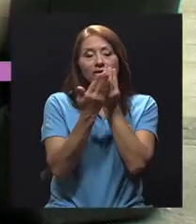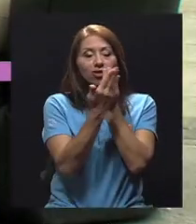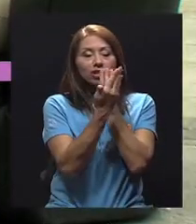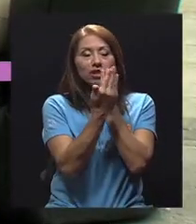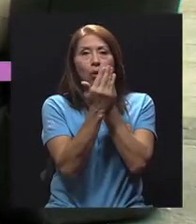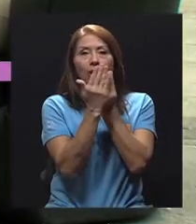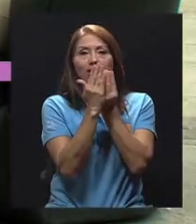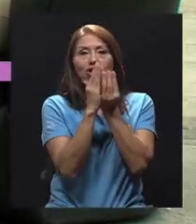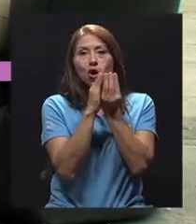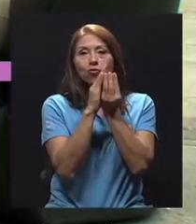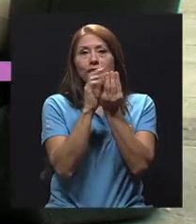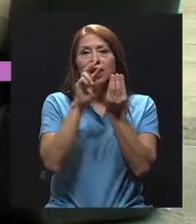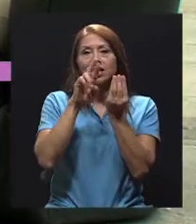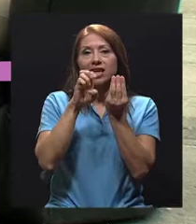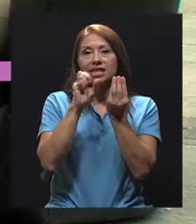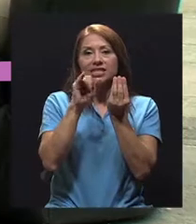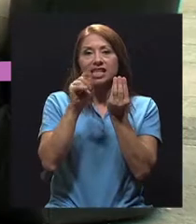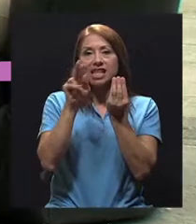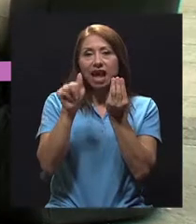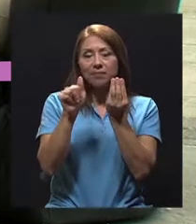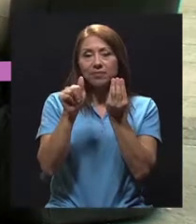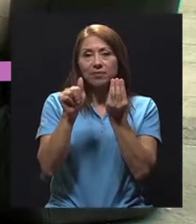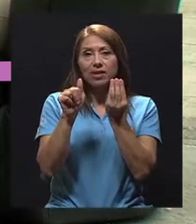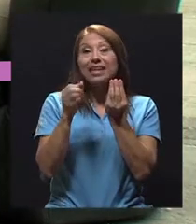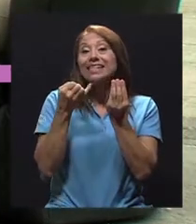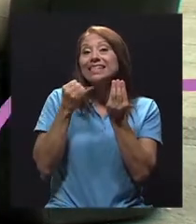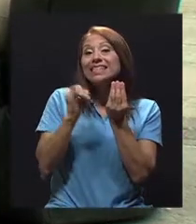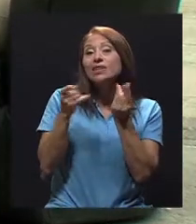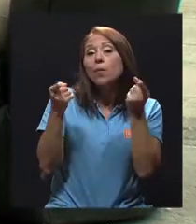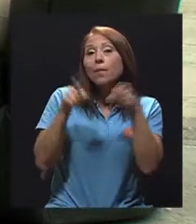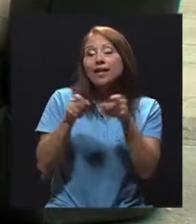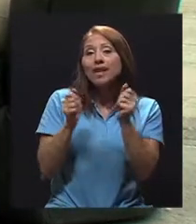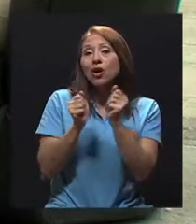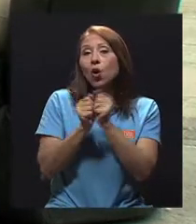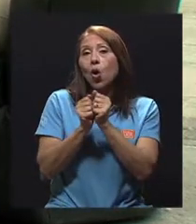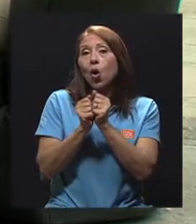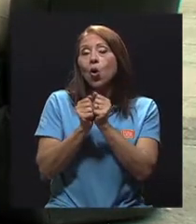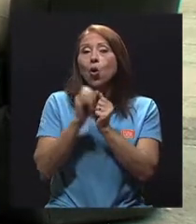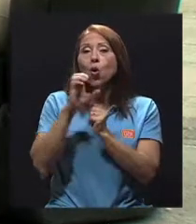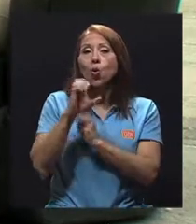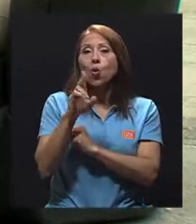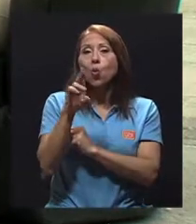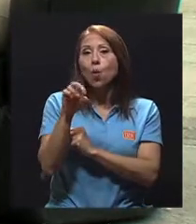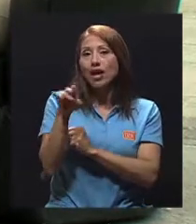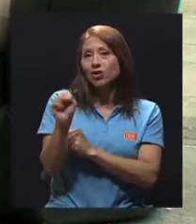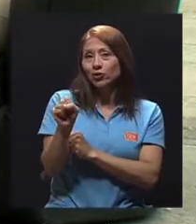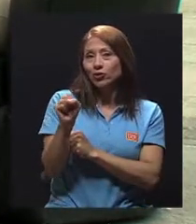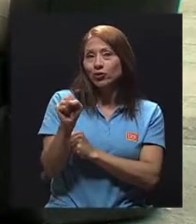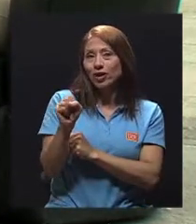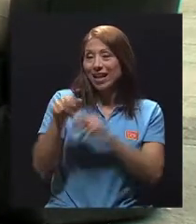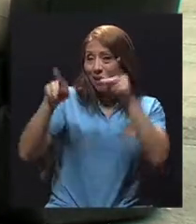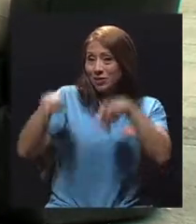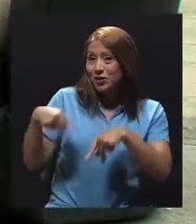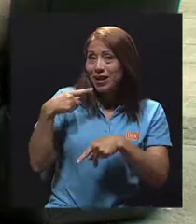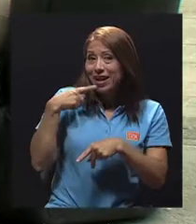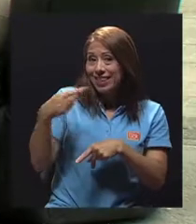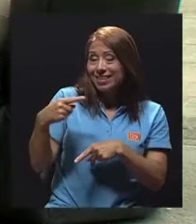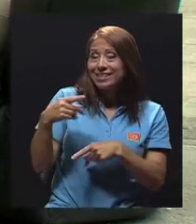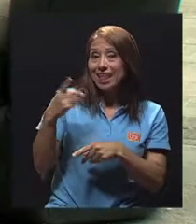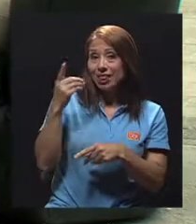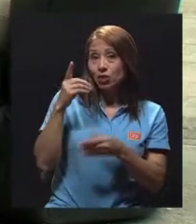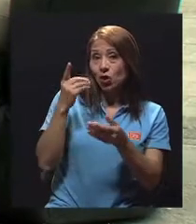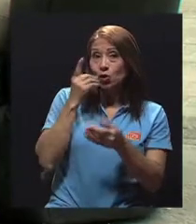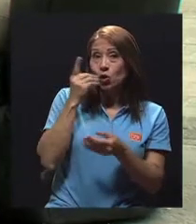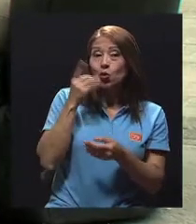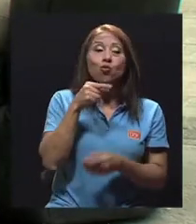material de relleno. Uh-huh. Si es por cuellos, eso es lo que normalmente el dentista le dice al paciente: usted tiene un cuello. Un cuello es que